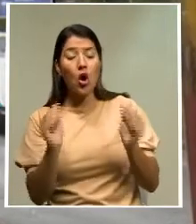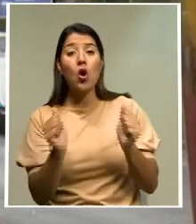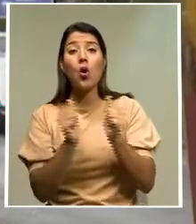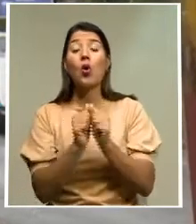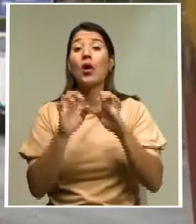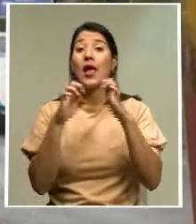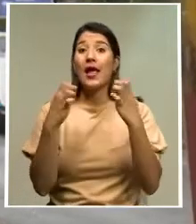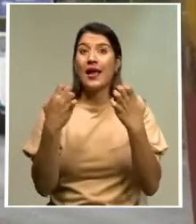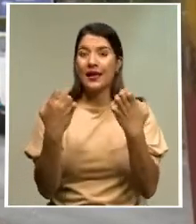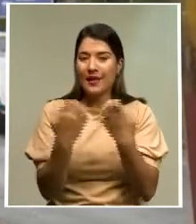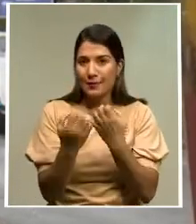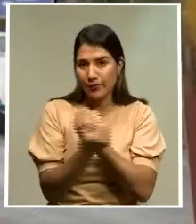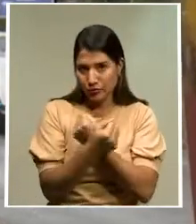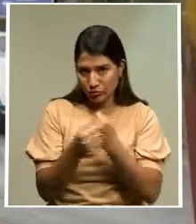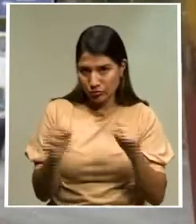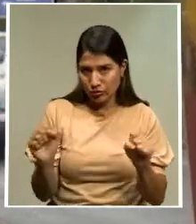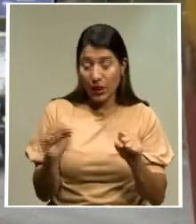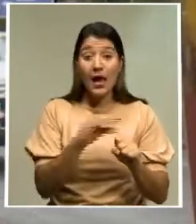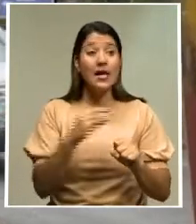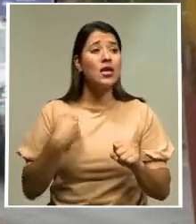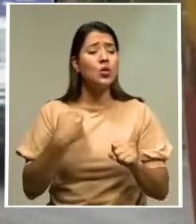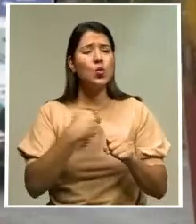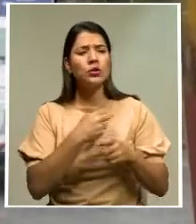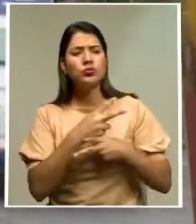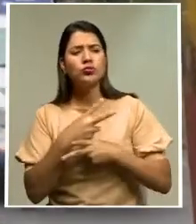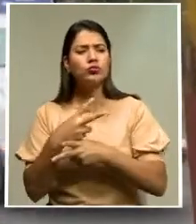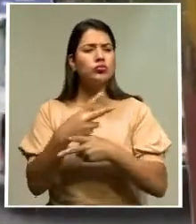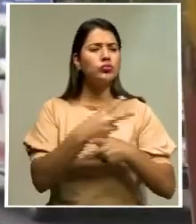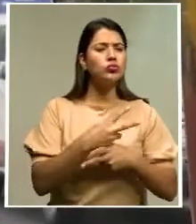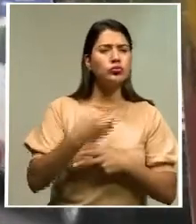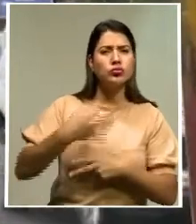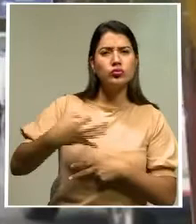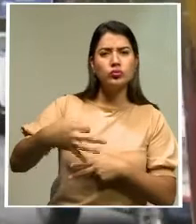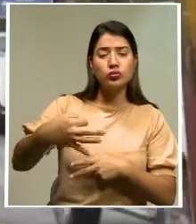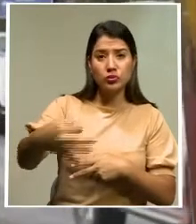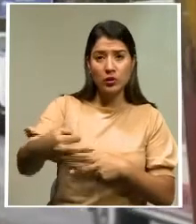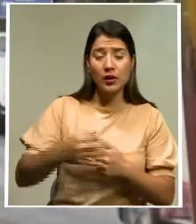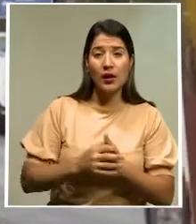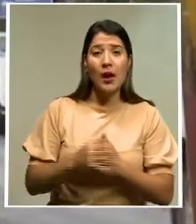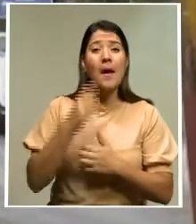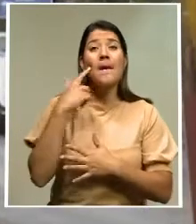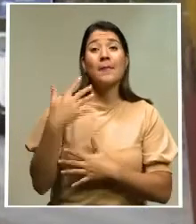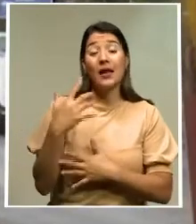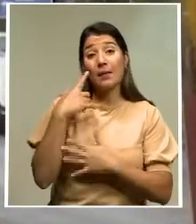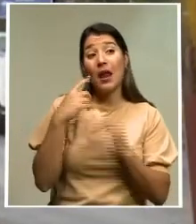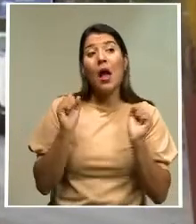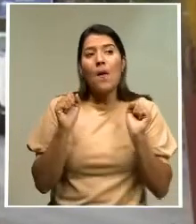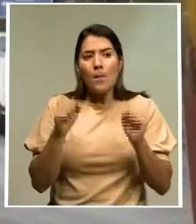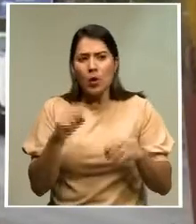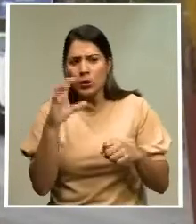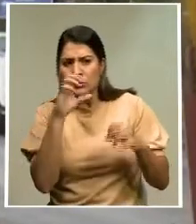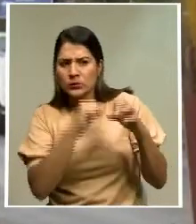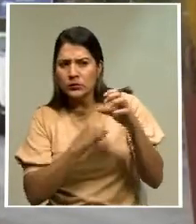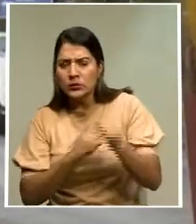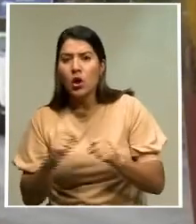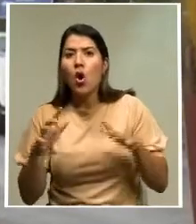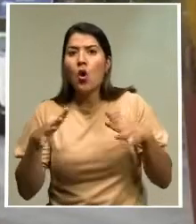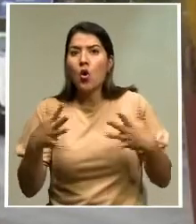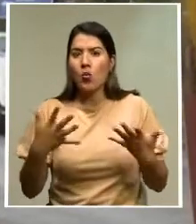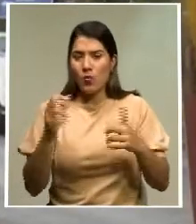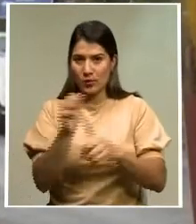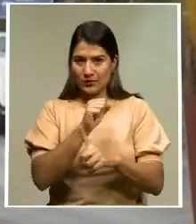hacemos diariamente en diferentes horas del día, para visualizar cuál es la condición que se está